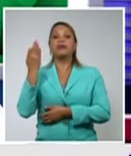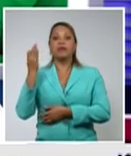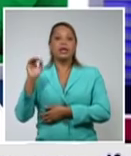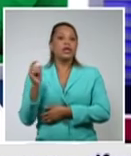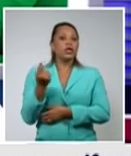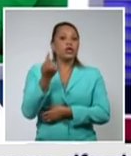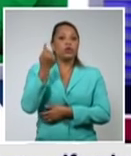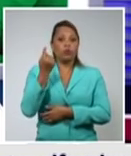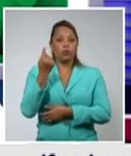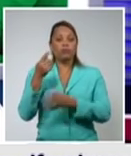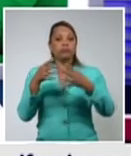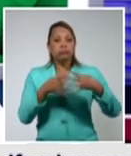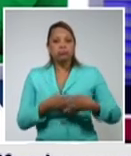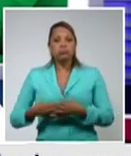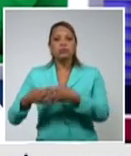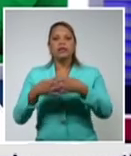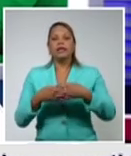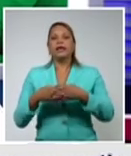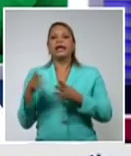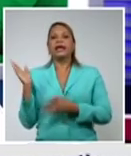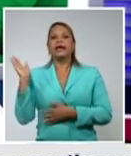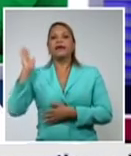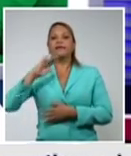norteamericano procedente de los Estados Unidos.